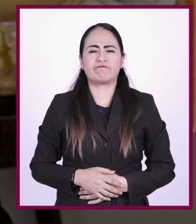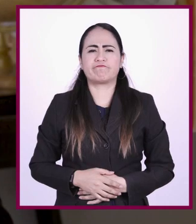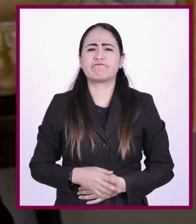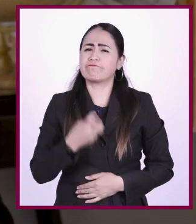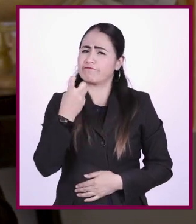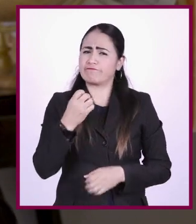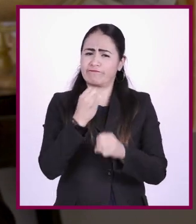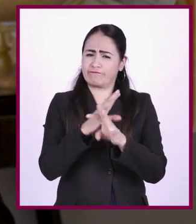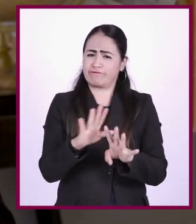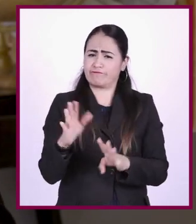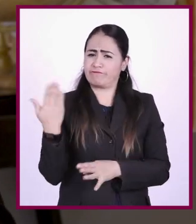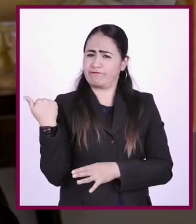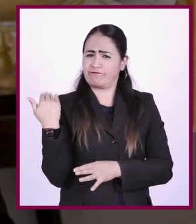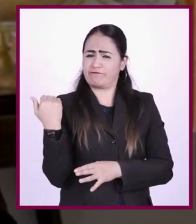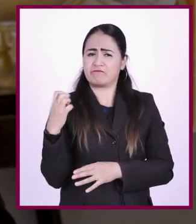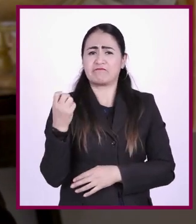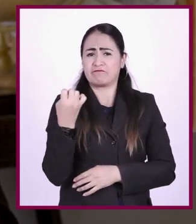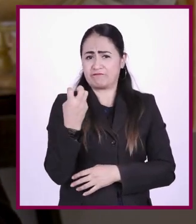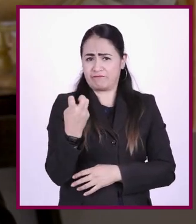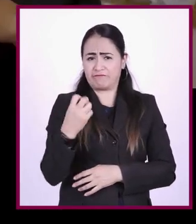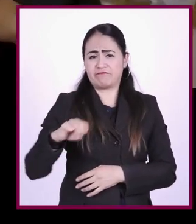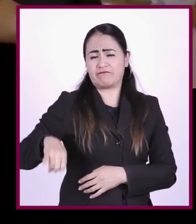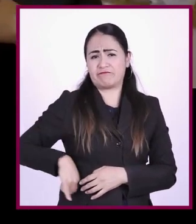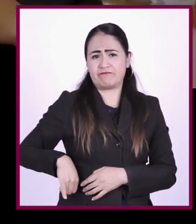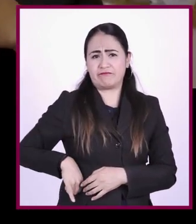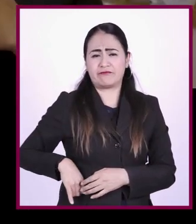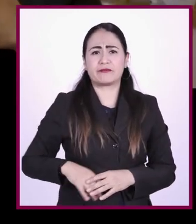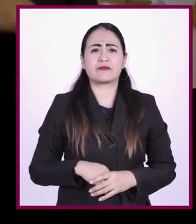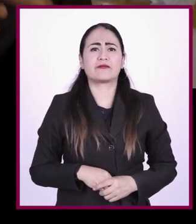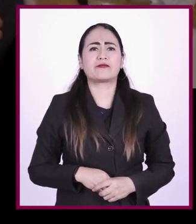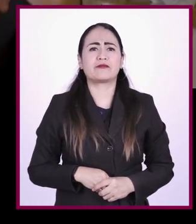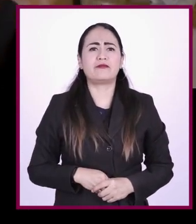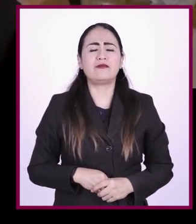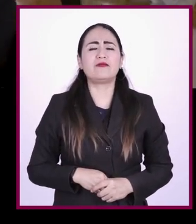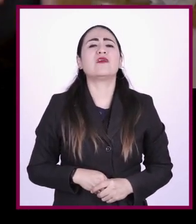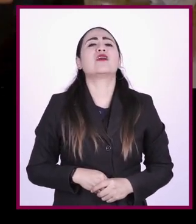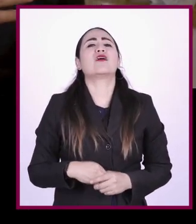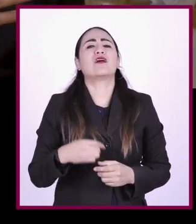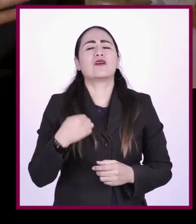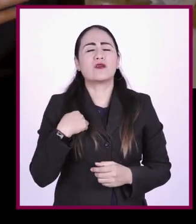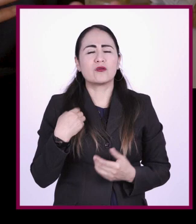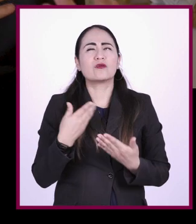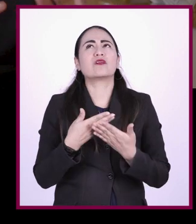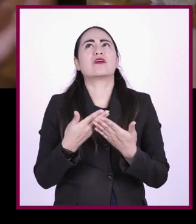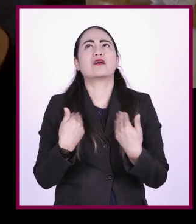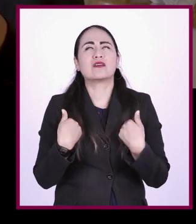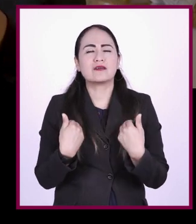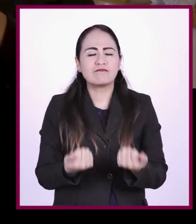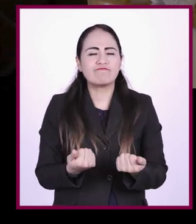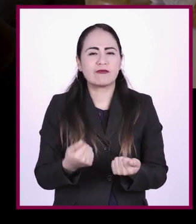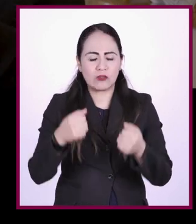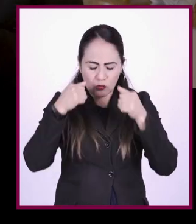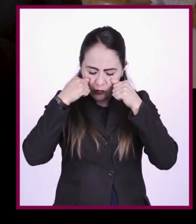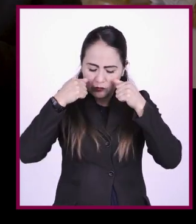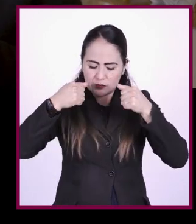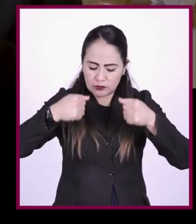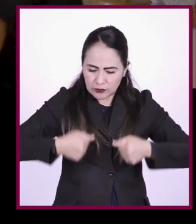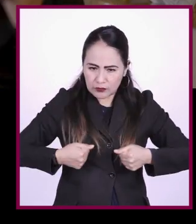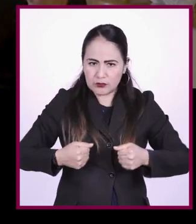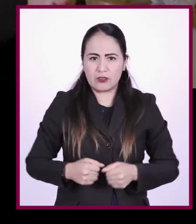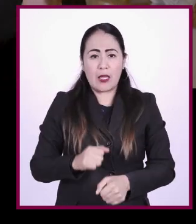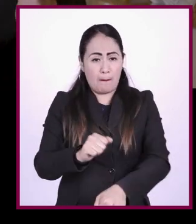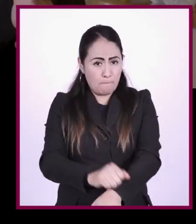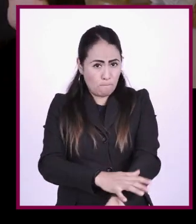especialista. Ahora entiendo más sobre mí mismo, sobre que la emoción no me determina, sino que yo puedo